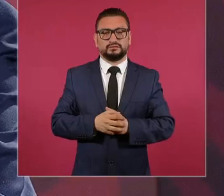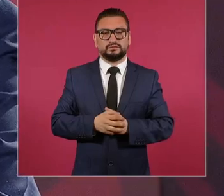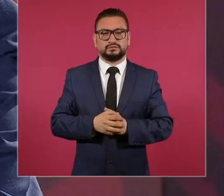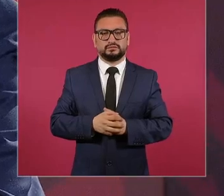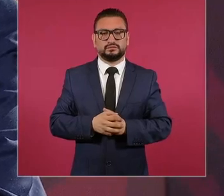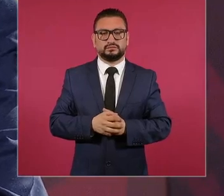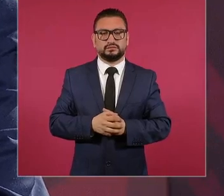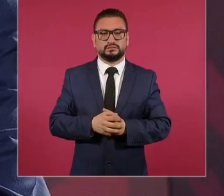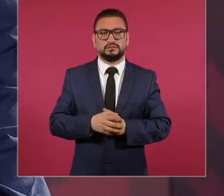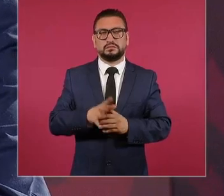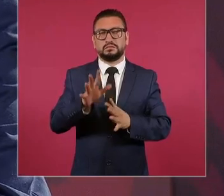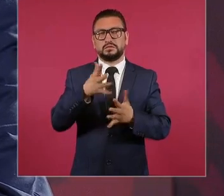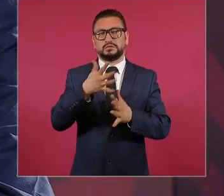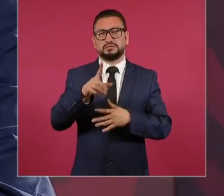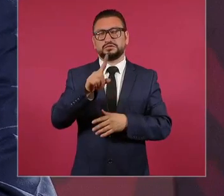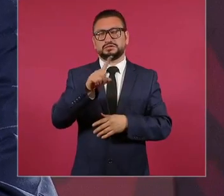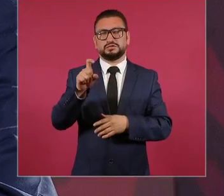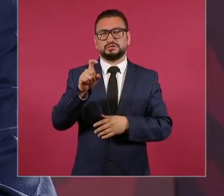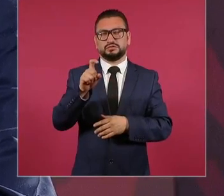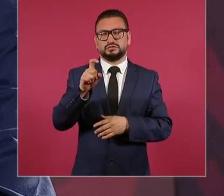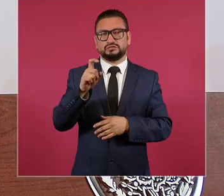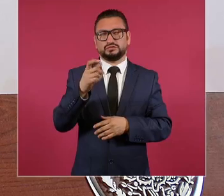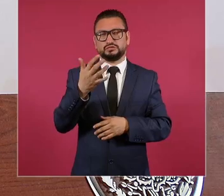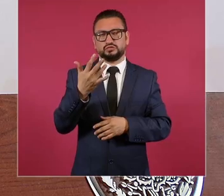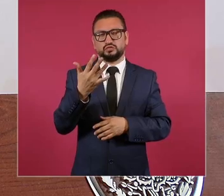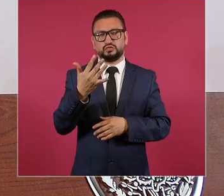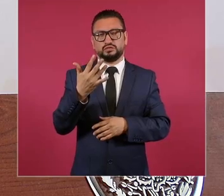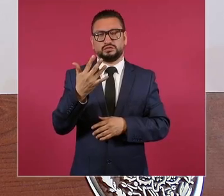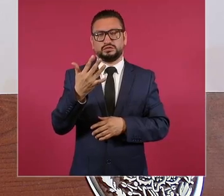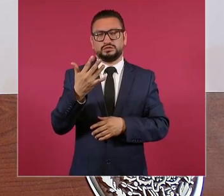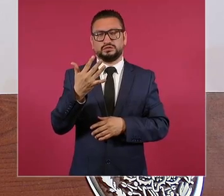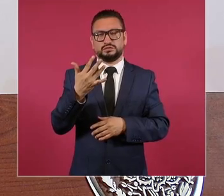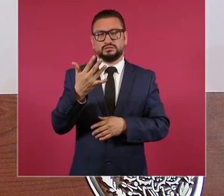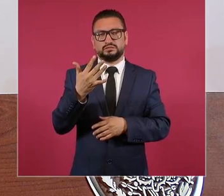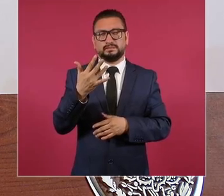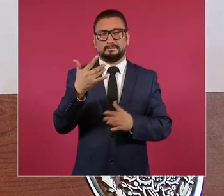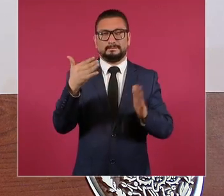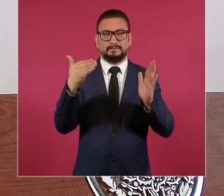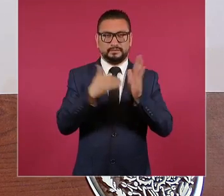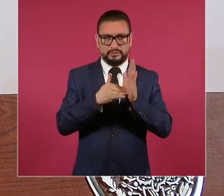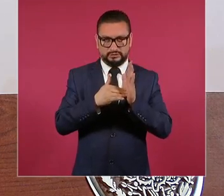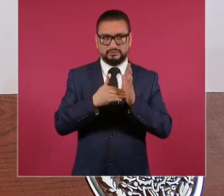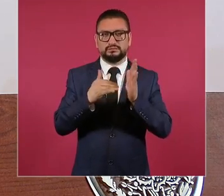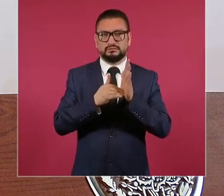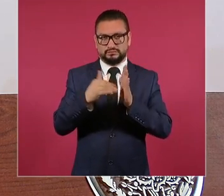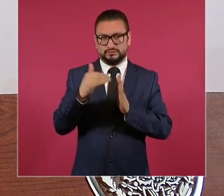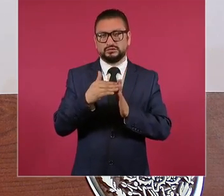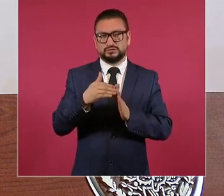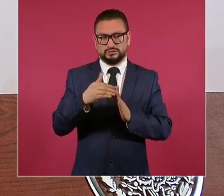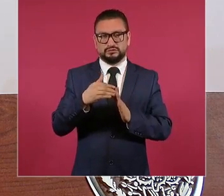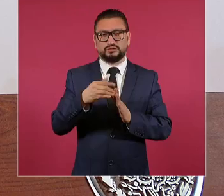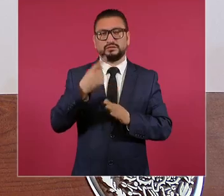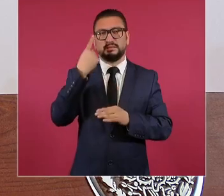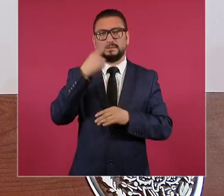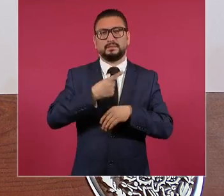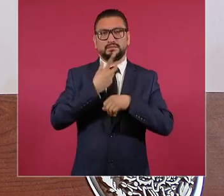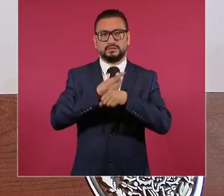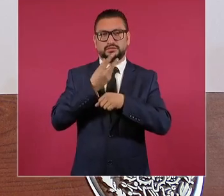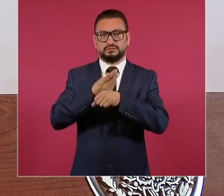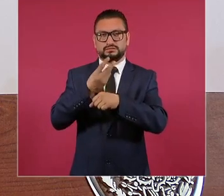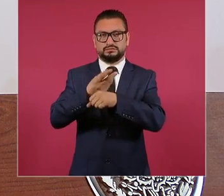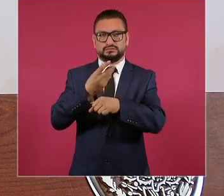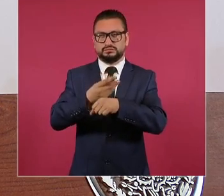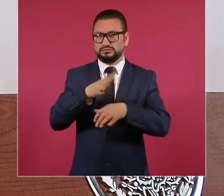como 150 mil millones al mantenimiento